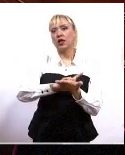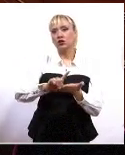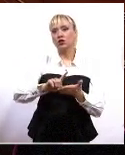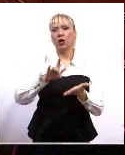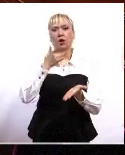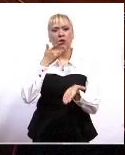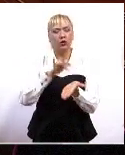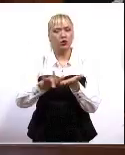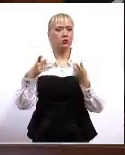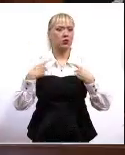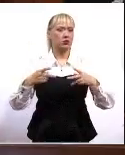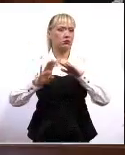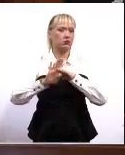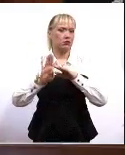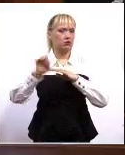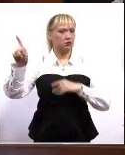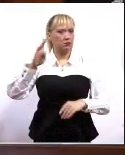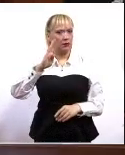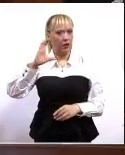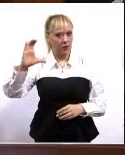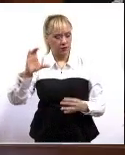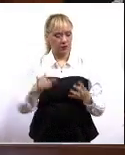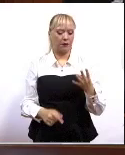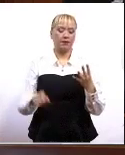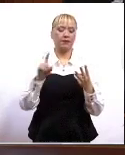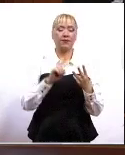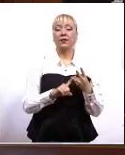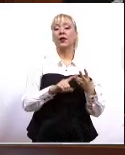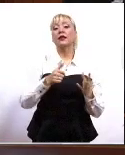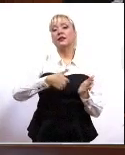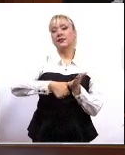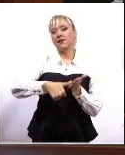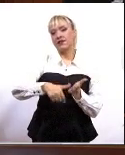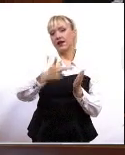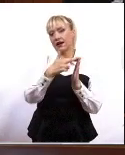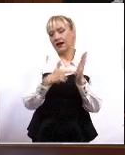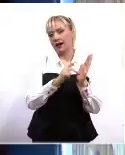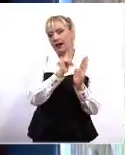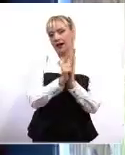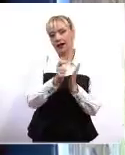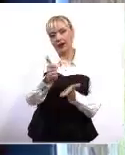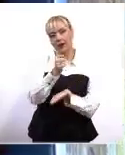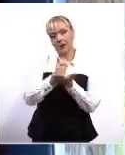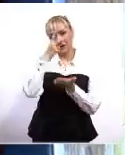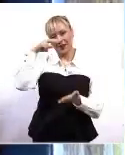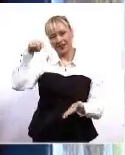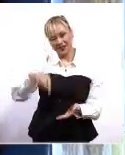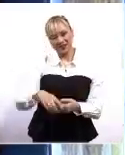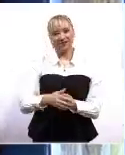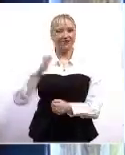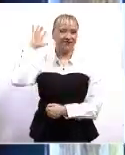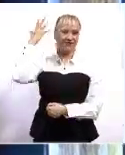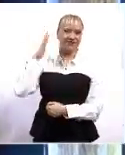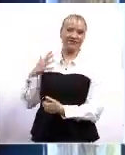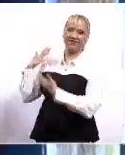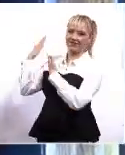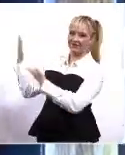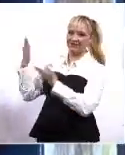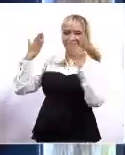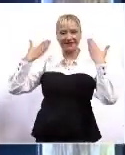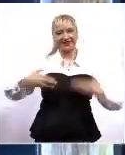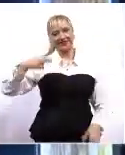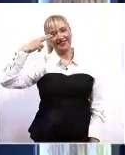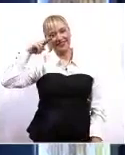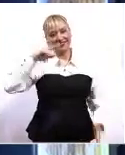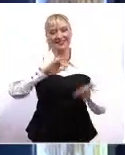las Personas Migrantes de Baja California y del Código Civil de la capital del país. Soy Lorena Sánchez Cabrera, le agradezco por su atención